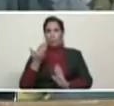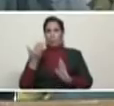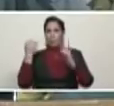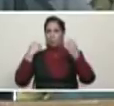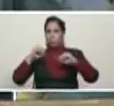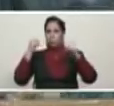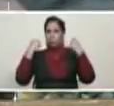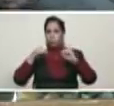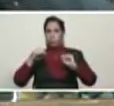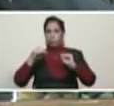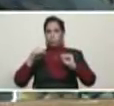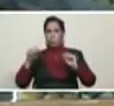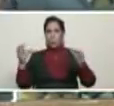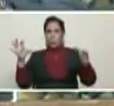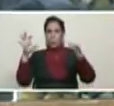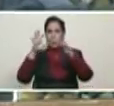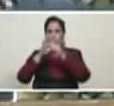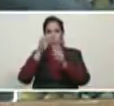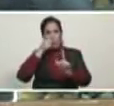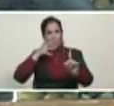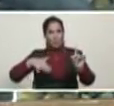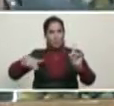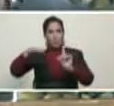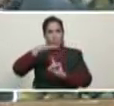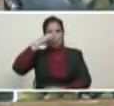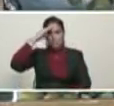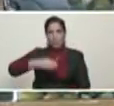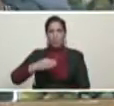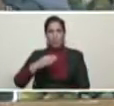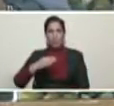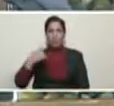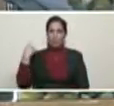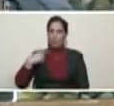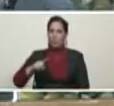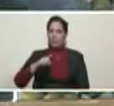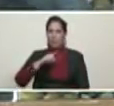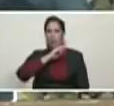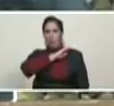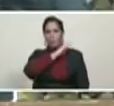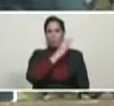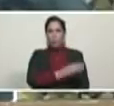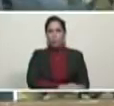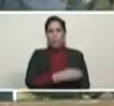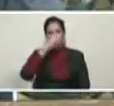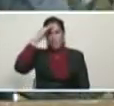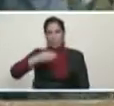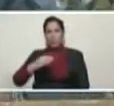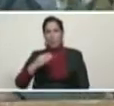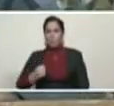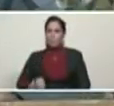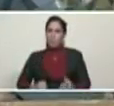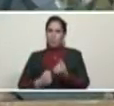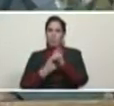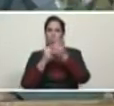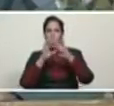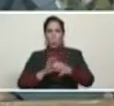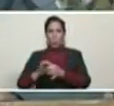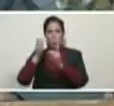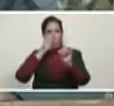cívico-militar en la dirección correcta de tener un poder militar basado en la unión cívico-militar del